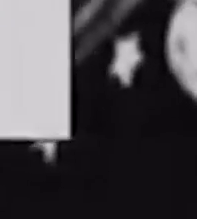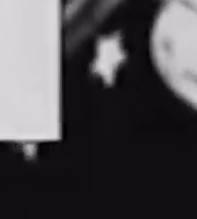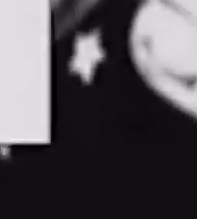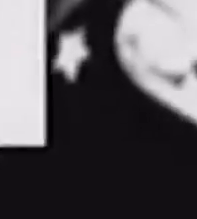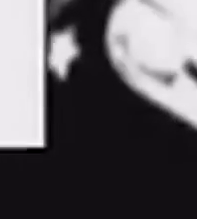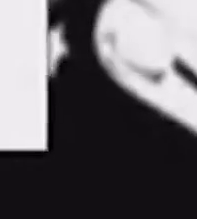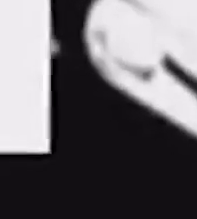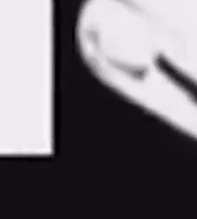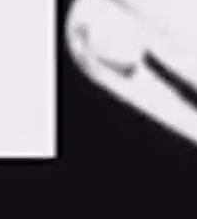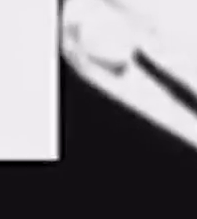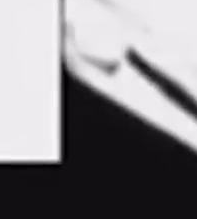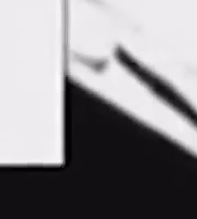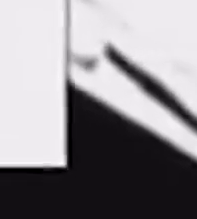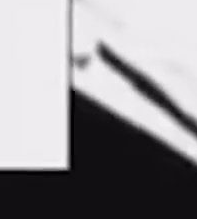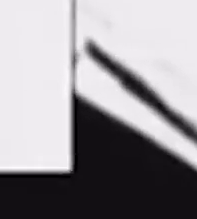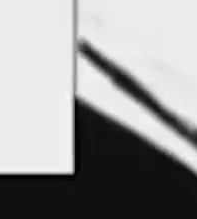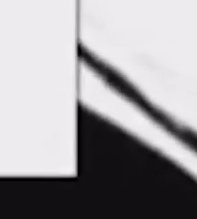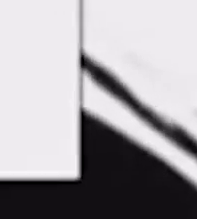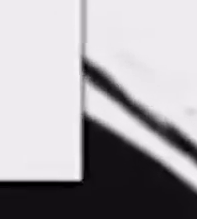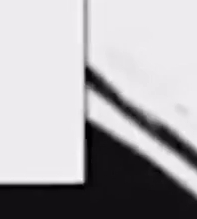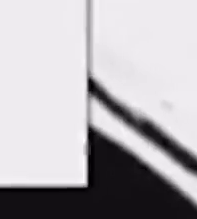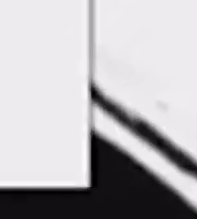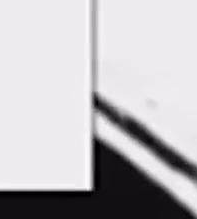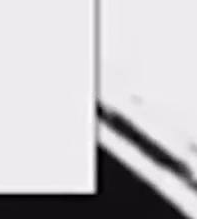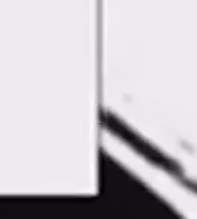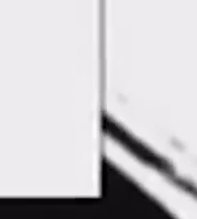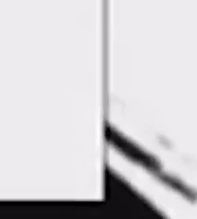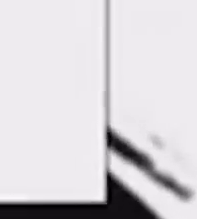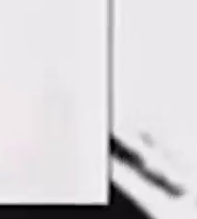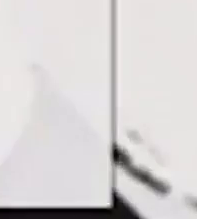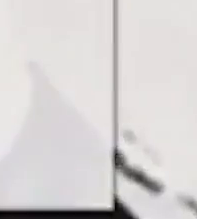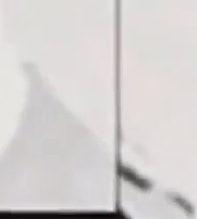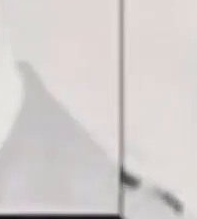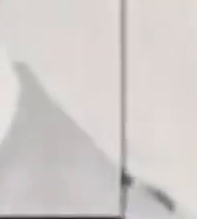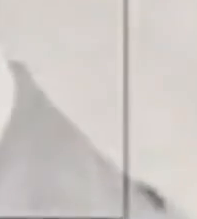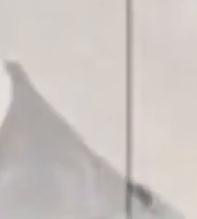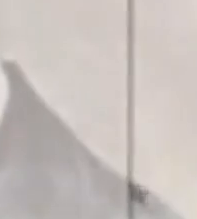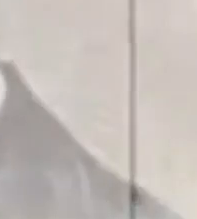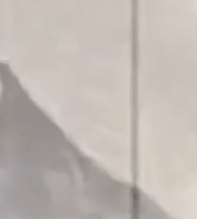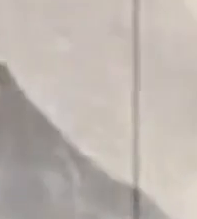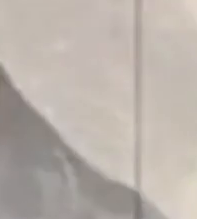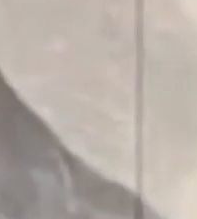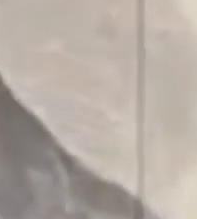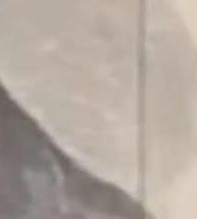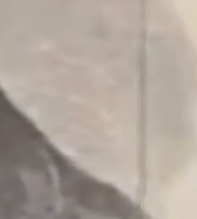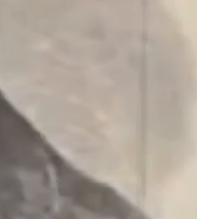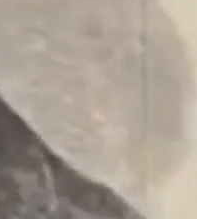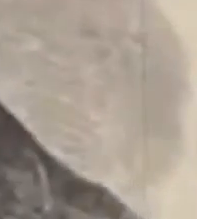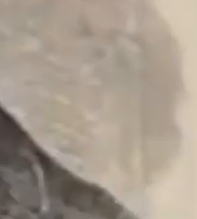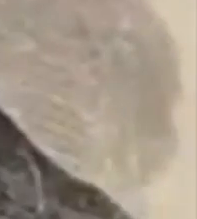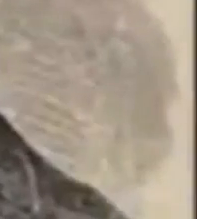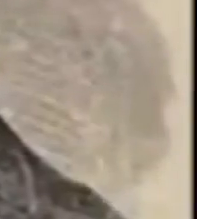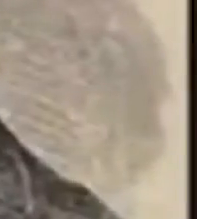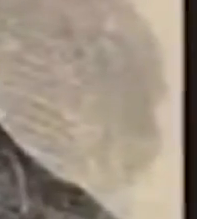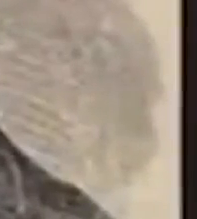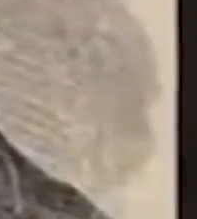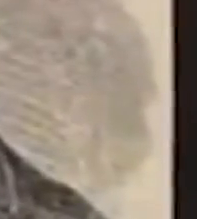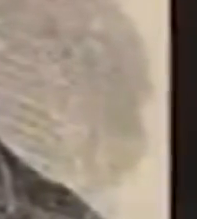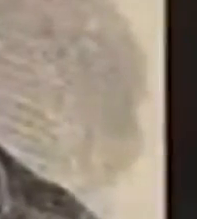o barrio marginal toda época fue pieza